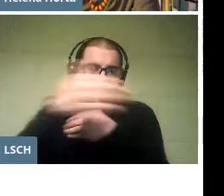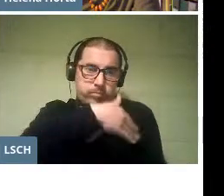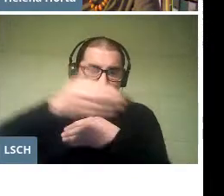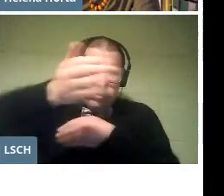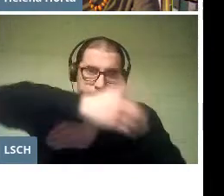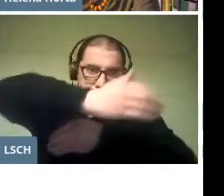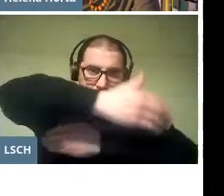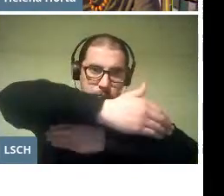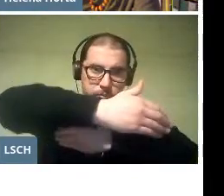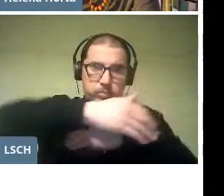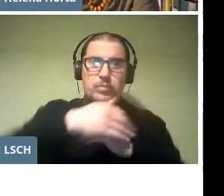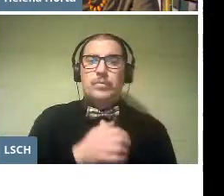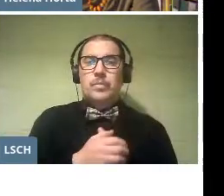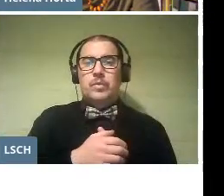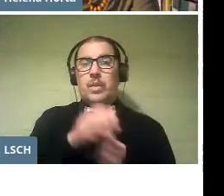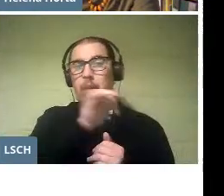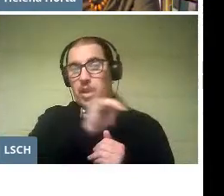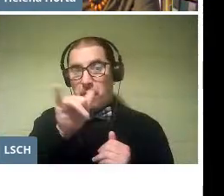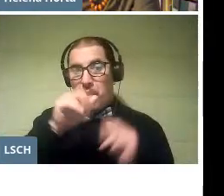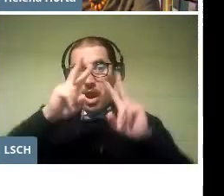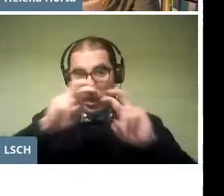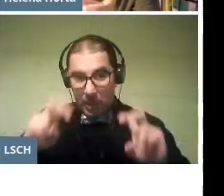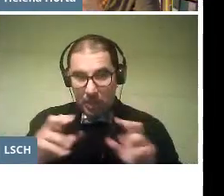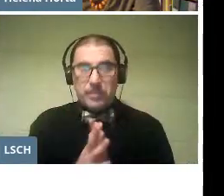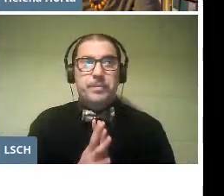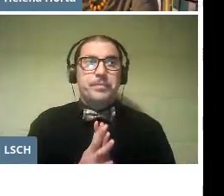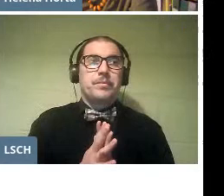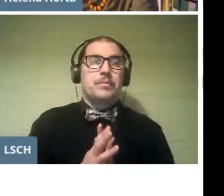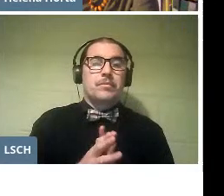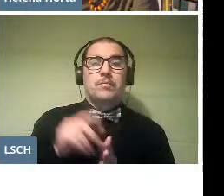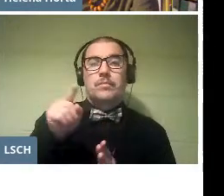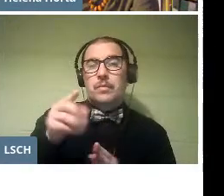túnica, que vamos a ver más adelante, y